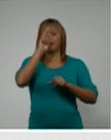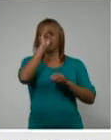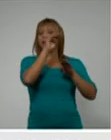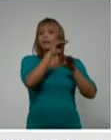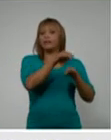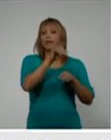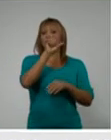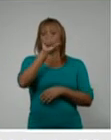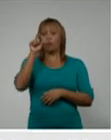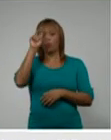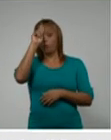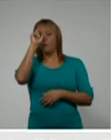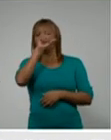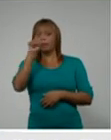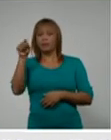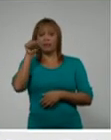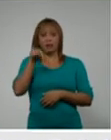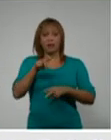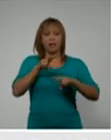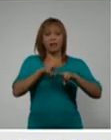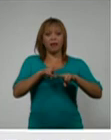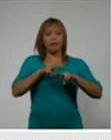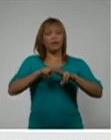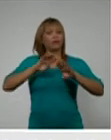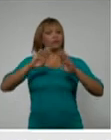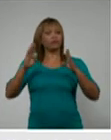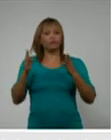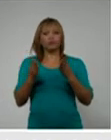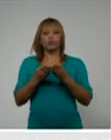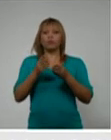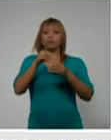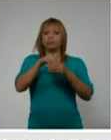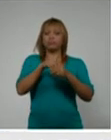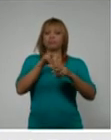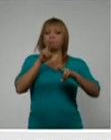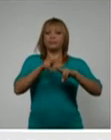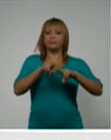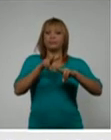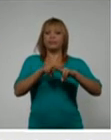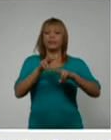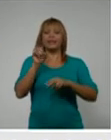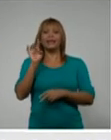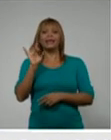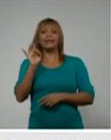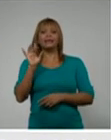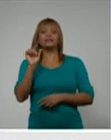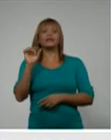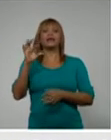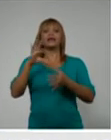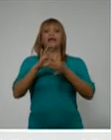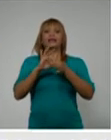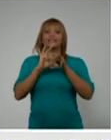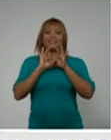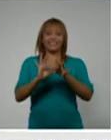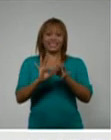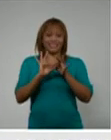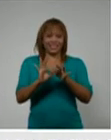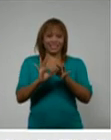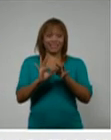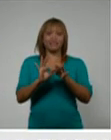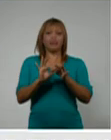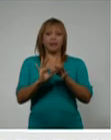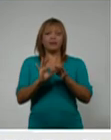hospitales de aquí de La Habana, todos de La Habana, y 15 pacientes graves ingresados también